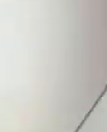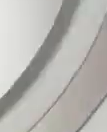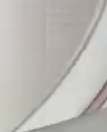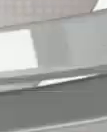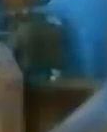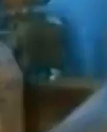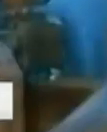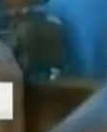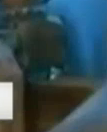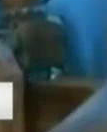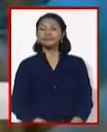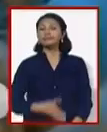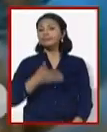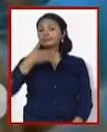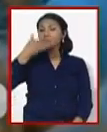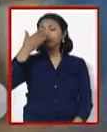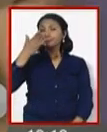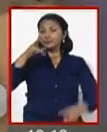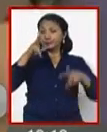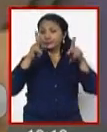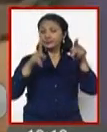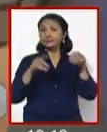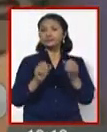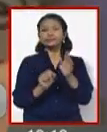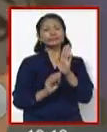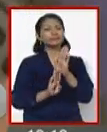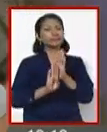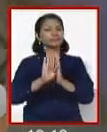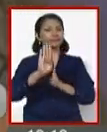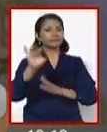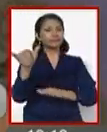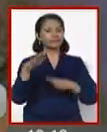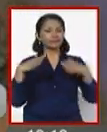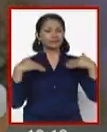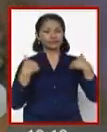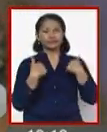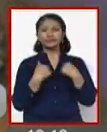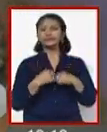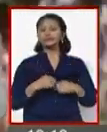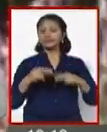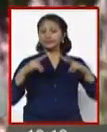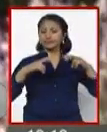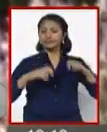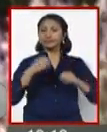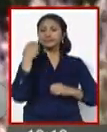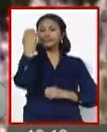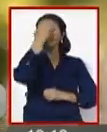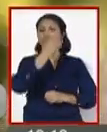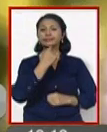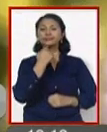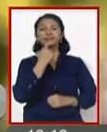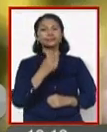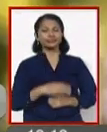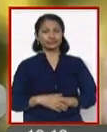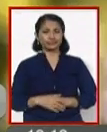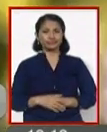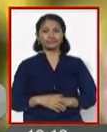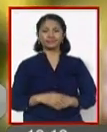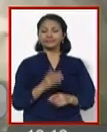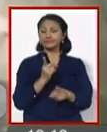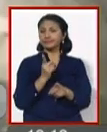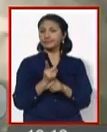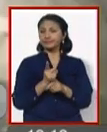En instantes, ¿el olfato de los humanos sería tan desarrollado como el de los animales? Un estudio realizado en Europa confirma que esto es